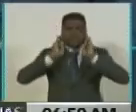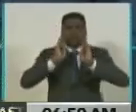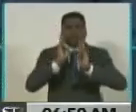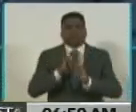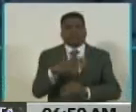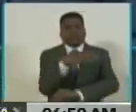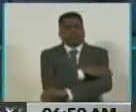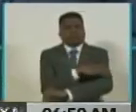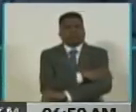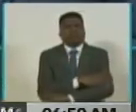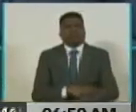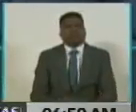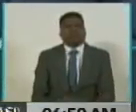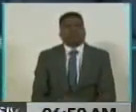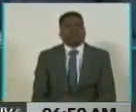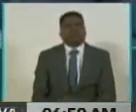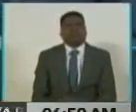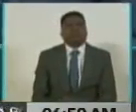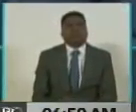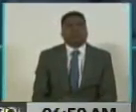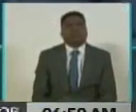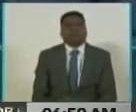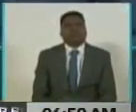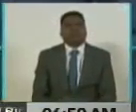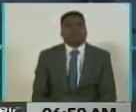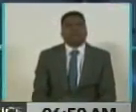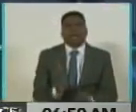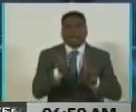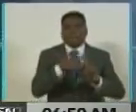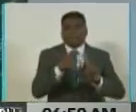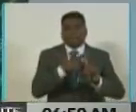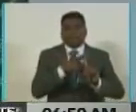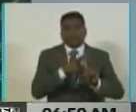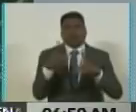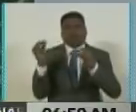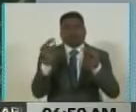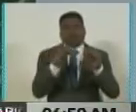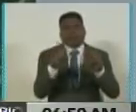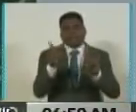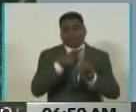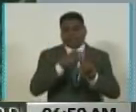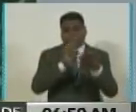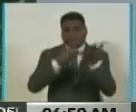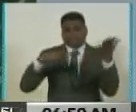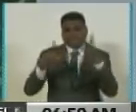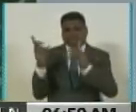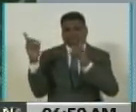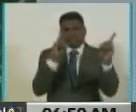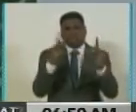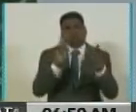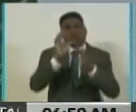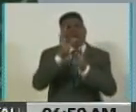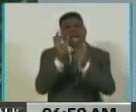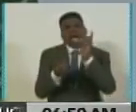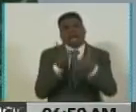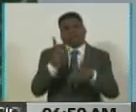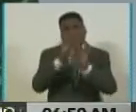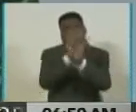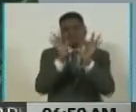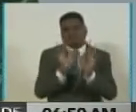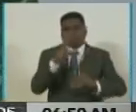derecha? Bueno, al inicio ya hablábamos de que esta primera etapa del diálogo de alguna manera fortaleció